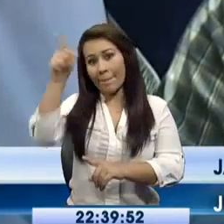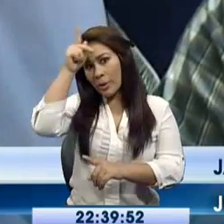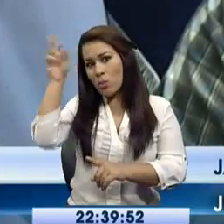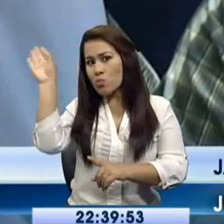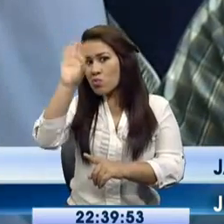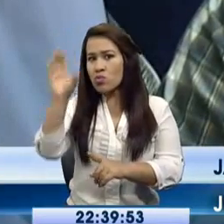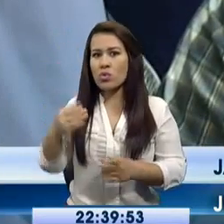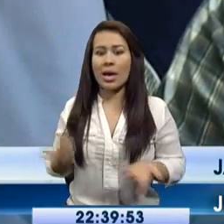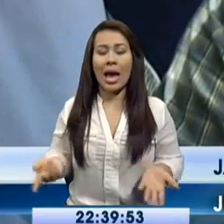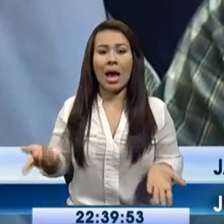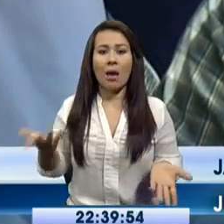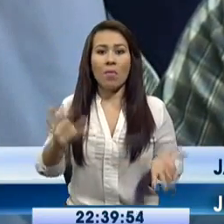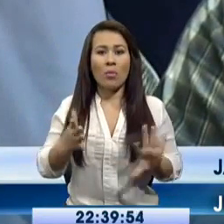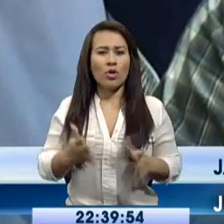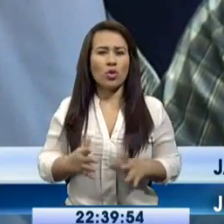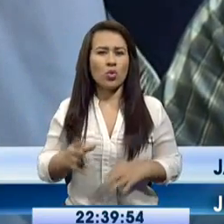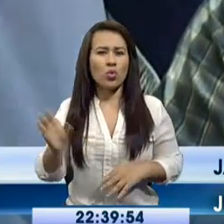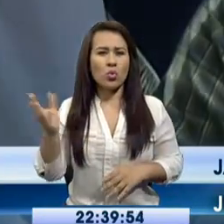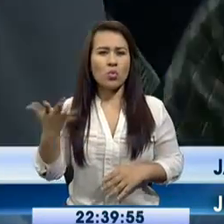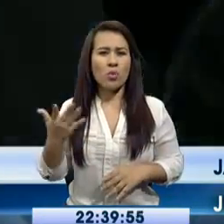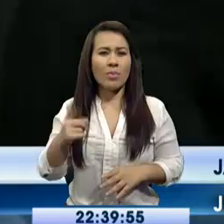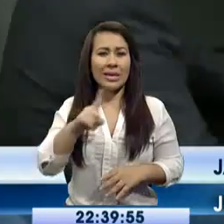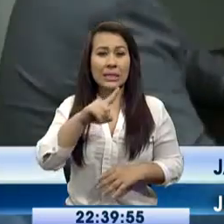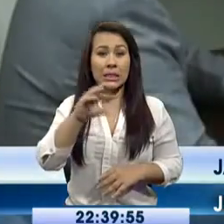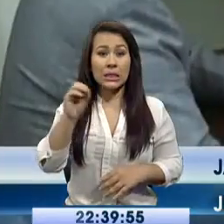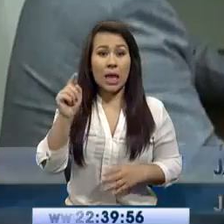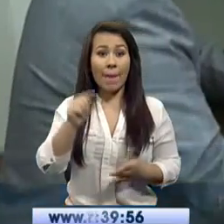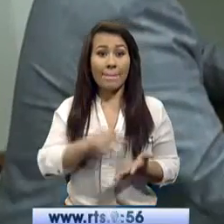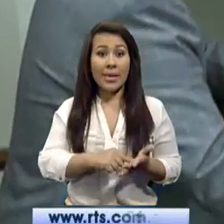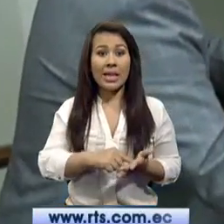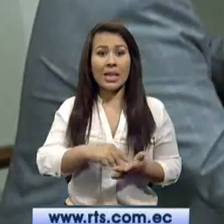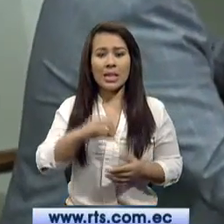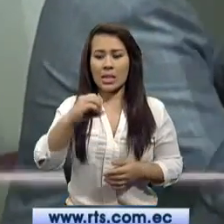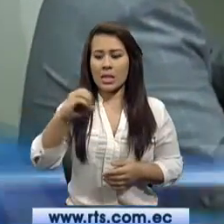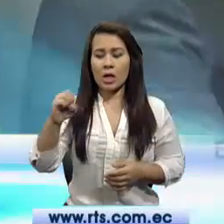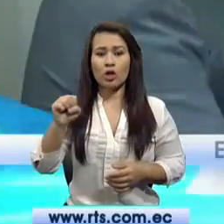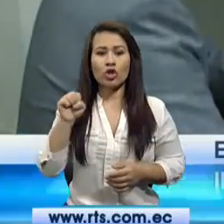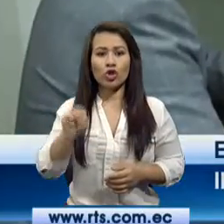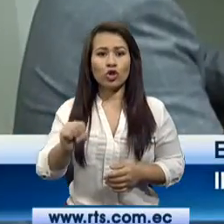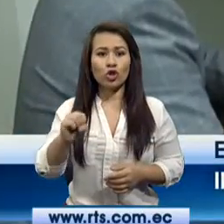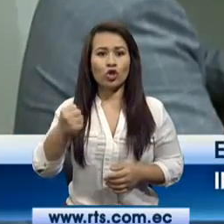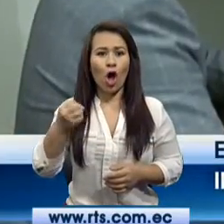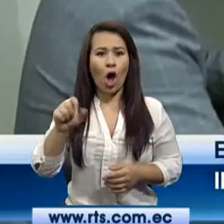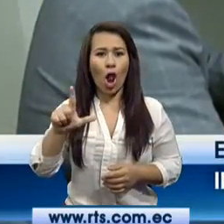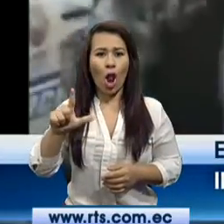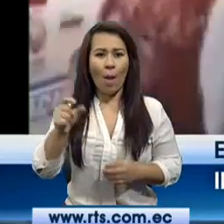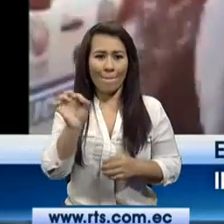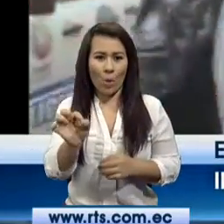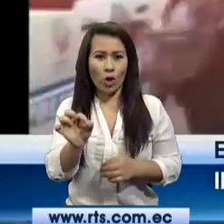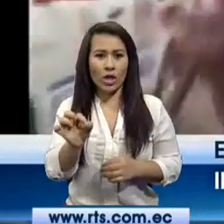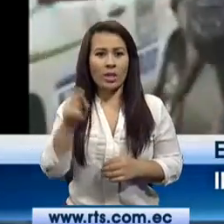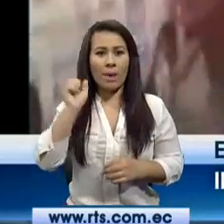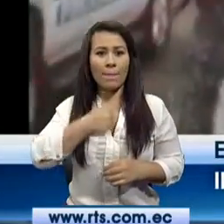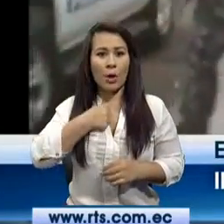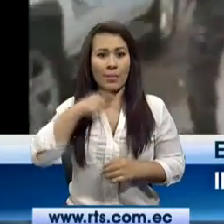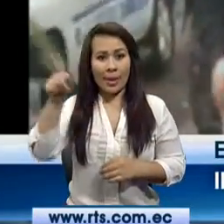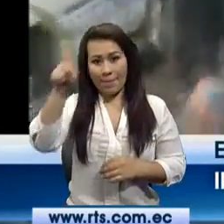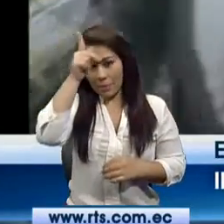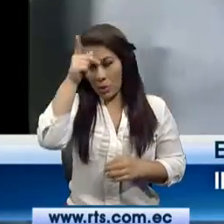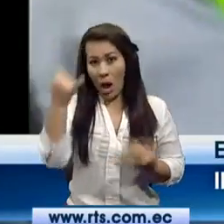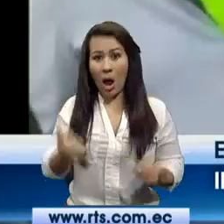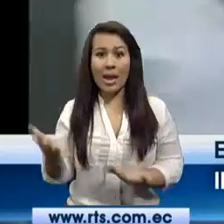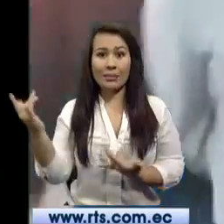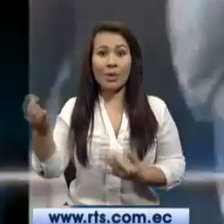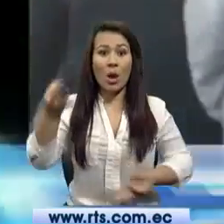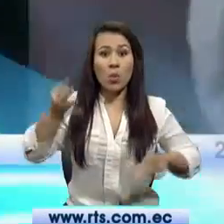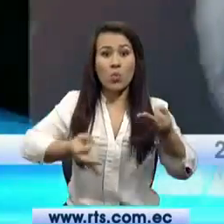una recompensa de 100.000 soles. Interpol Ecuador está a la espera de la resolución del juez, donde indique fecha y hora para